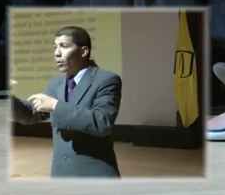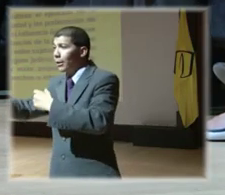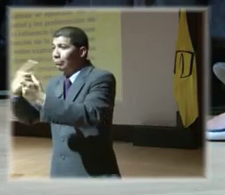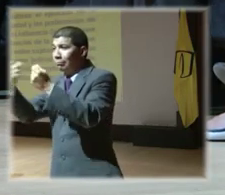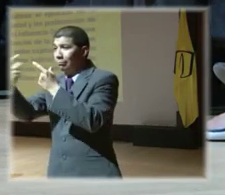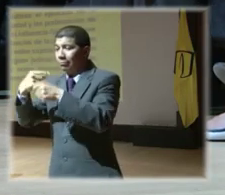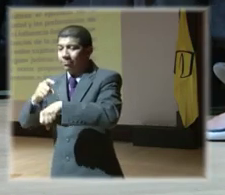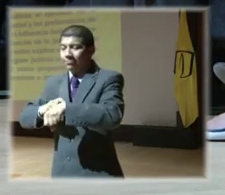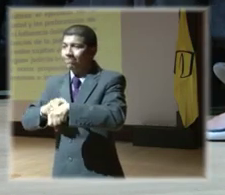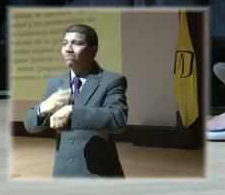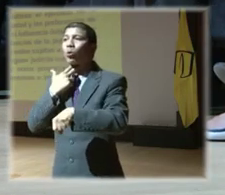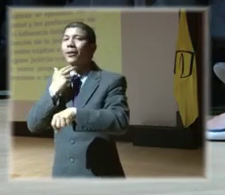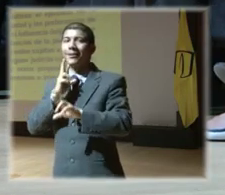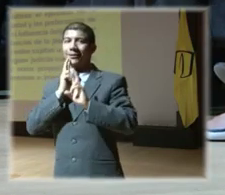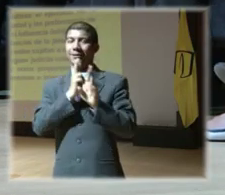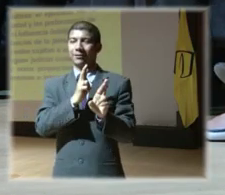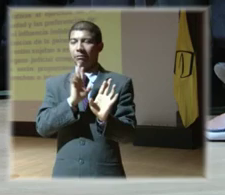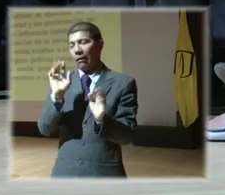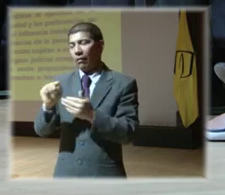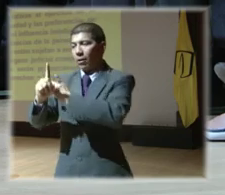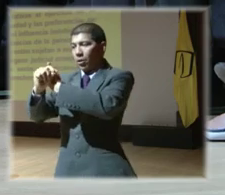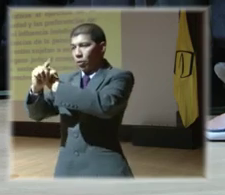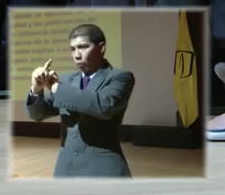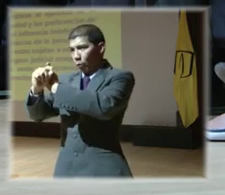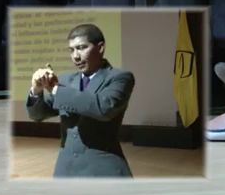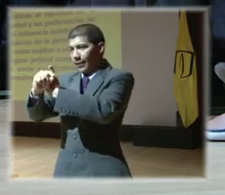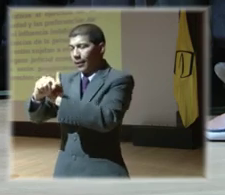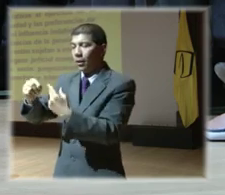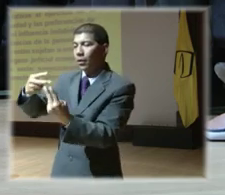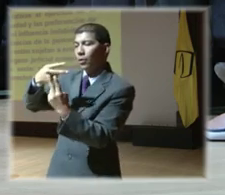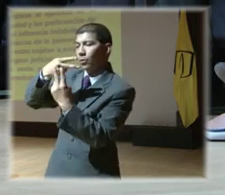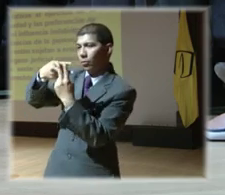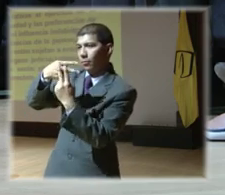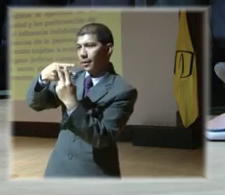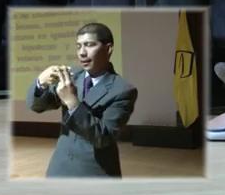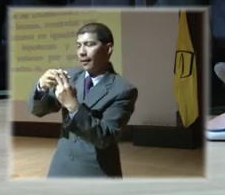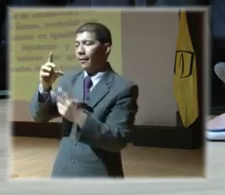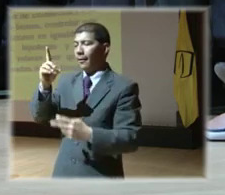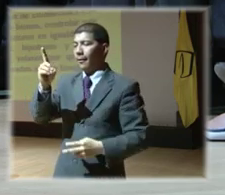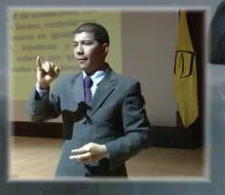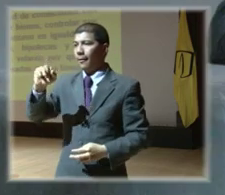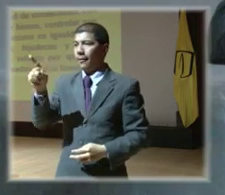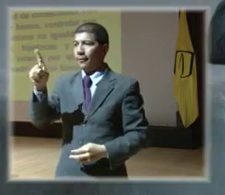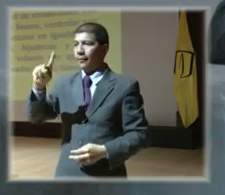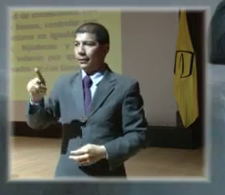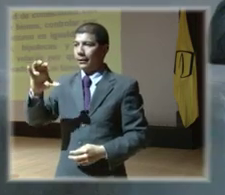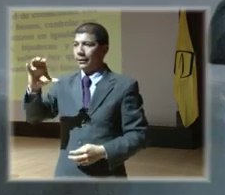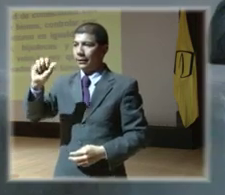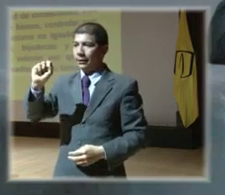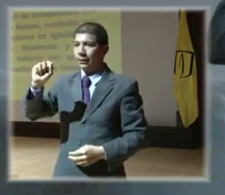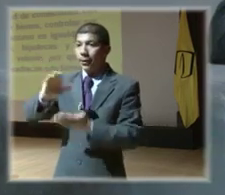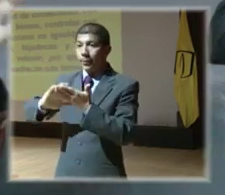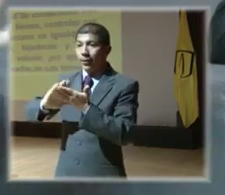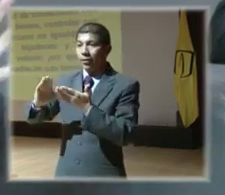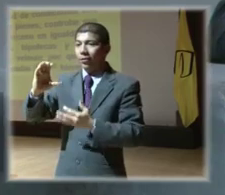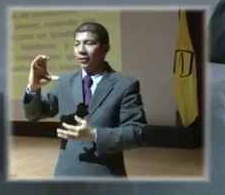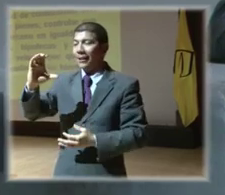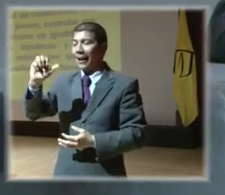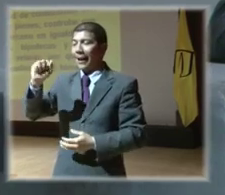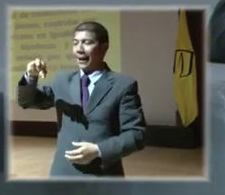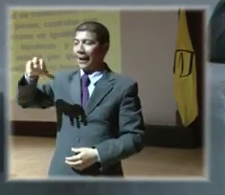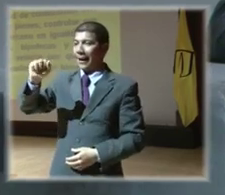nuestro Twitter con el numeral capacidad legal. Y además, los voy a explotar